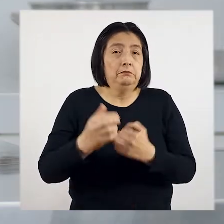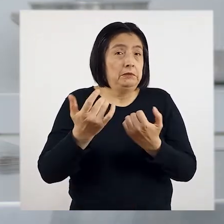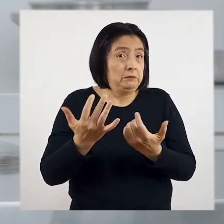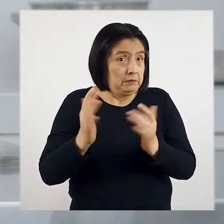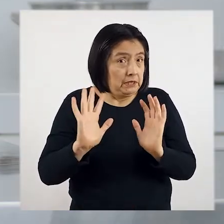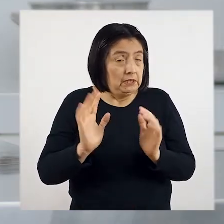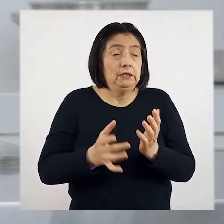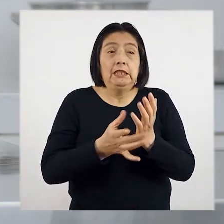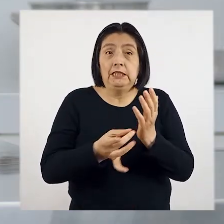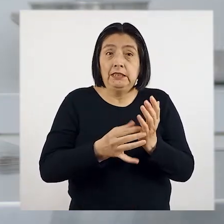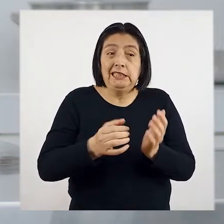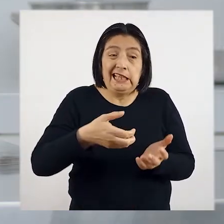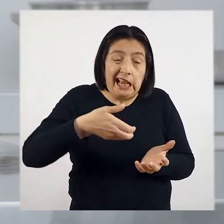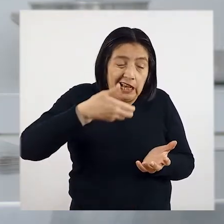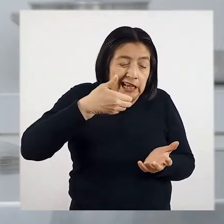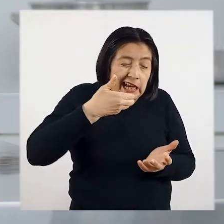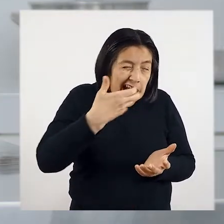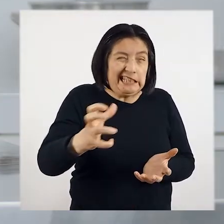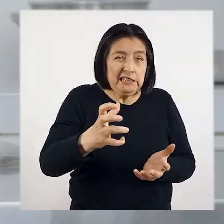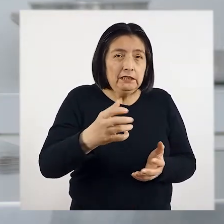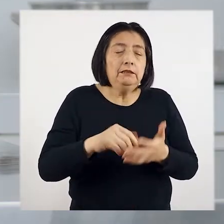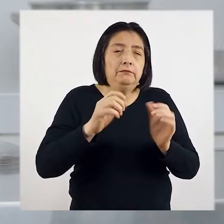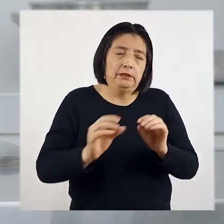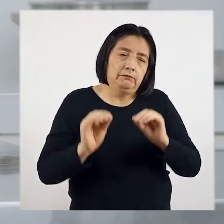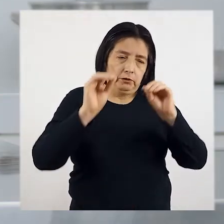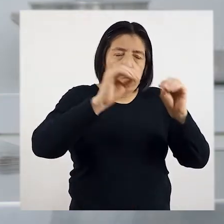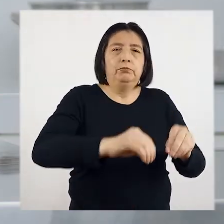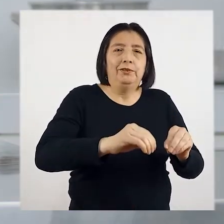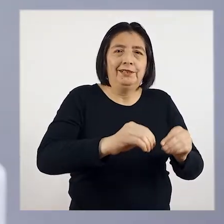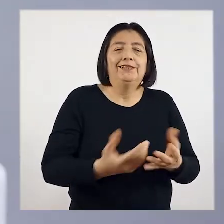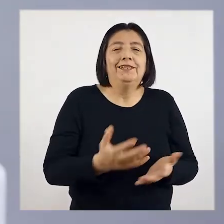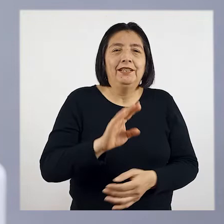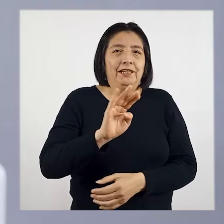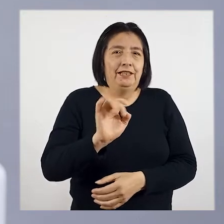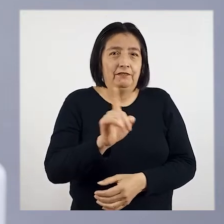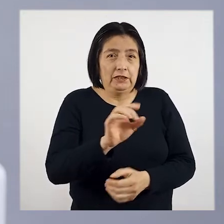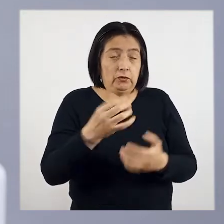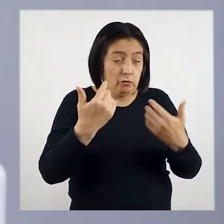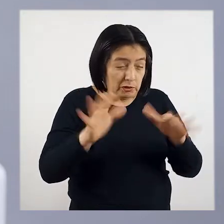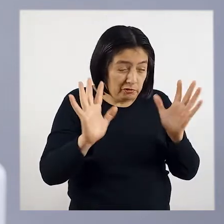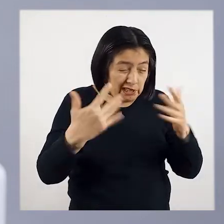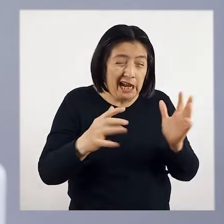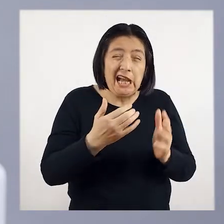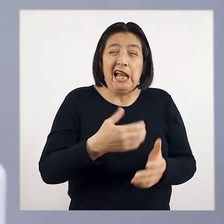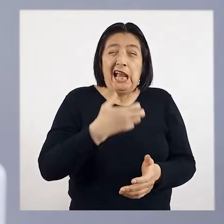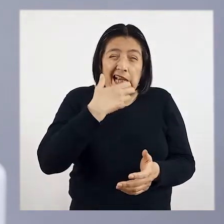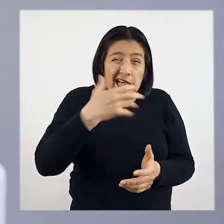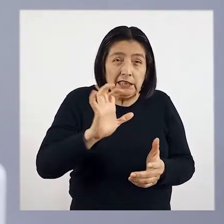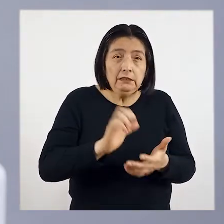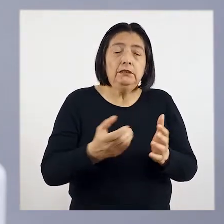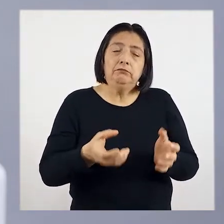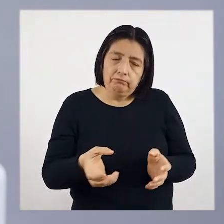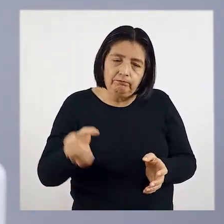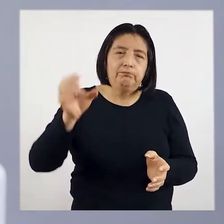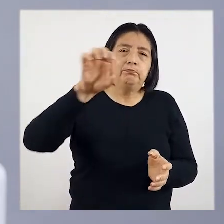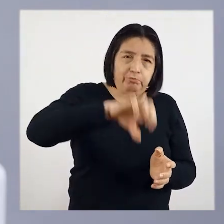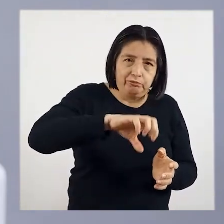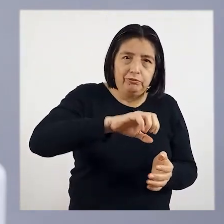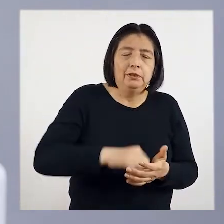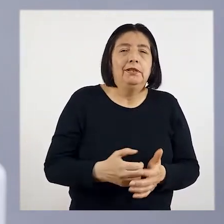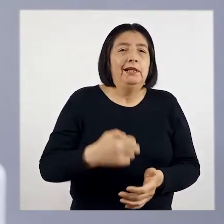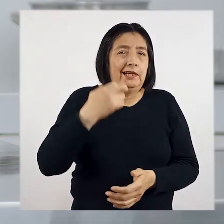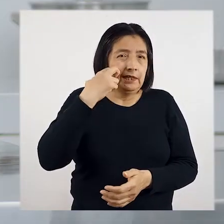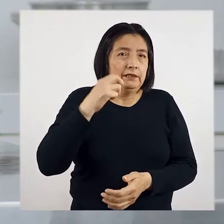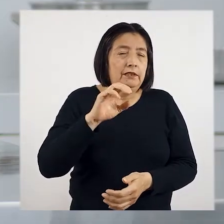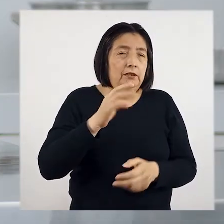Esperemos que el aceite esté caliente para poder agregar nuestro vaso. Una vez que esté caliente el aceite, le agregamos el vaso.